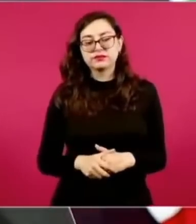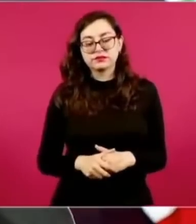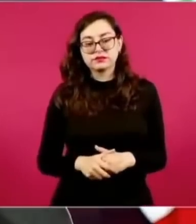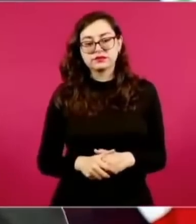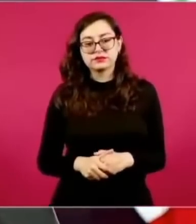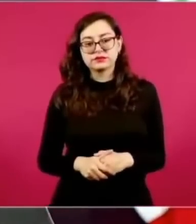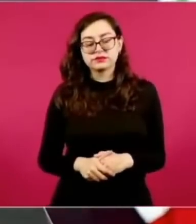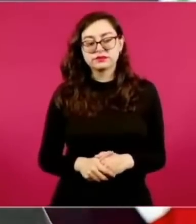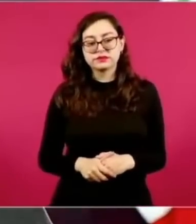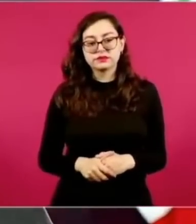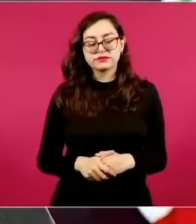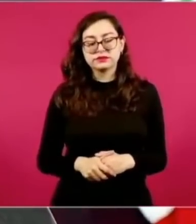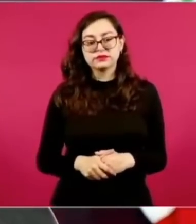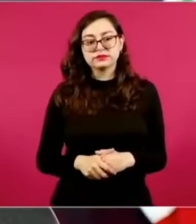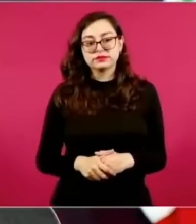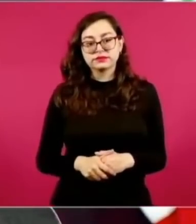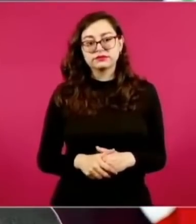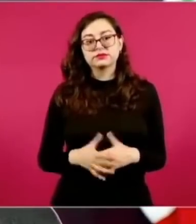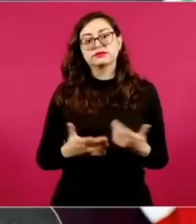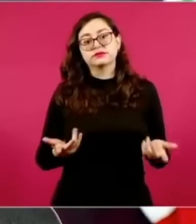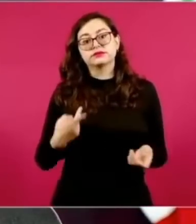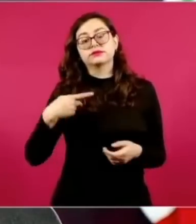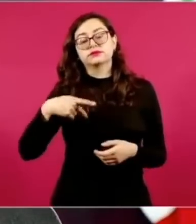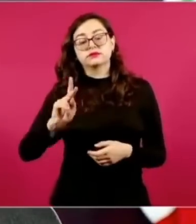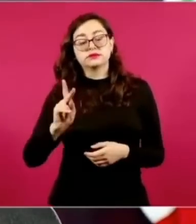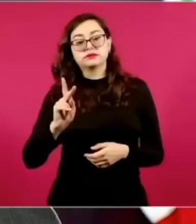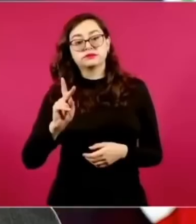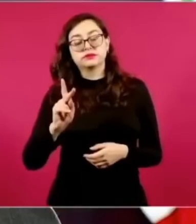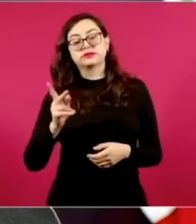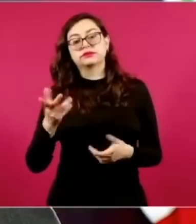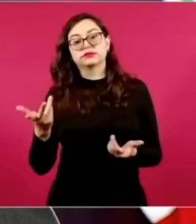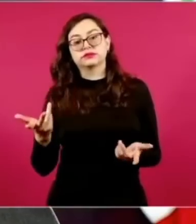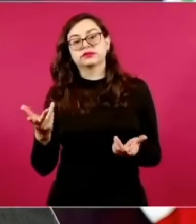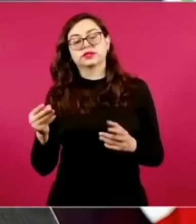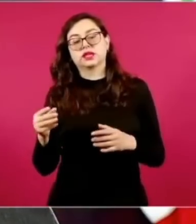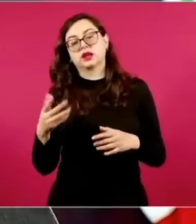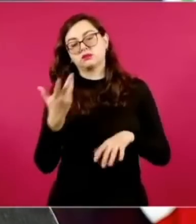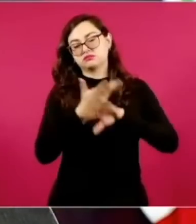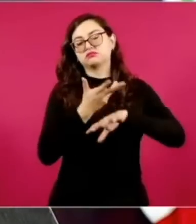vivió del otro lado de la frontera